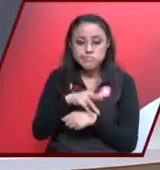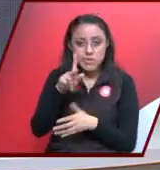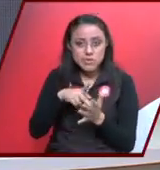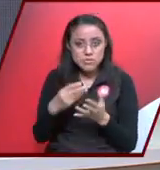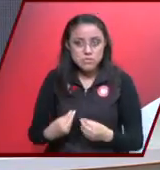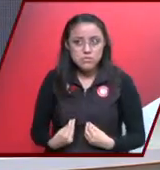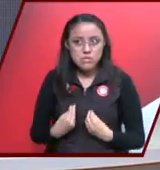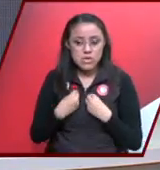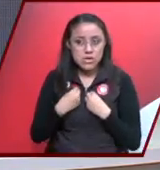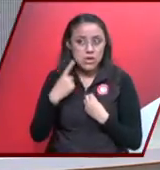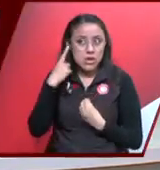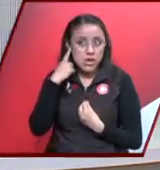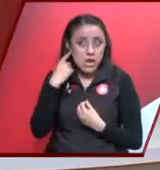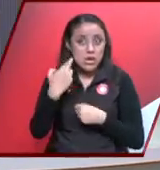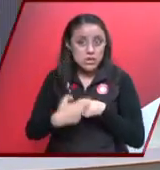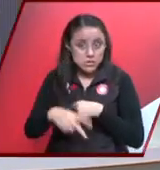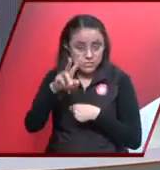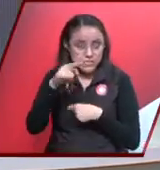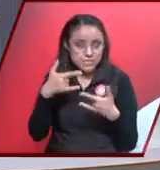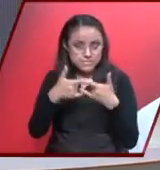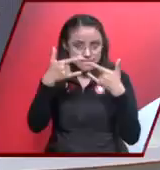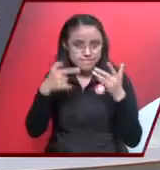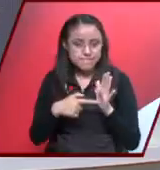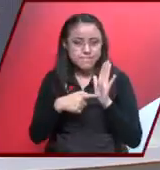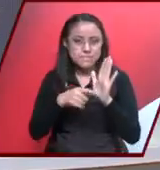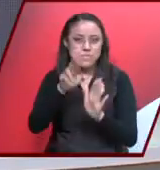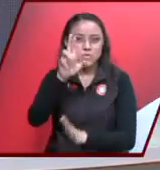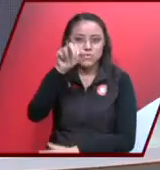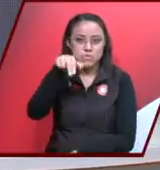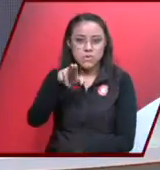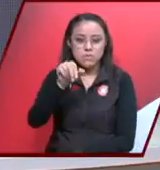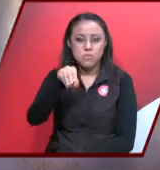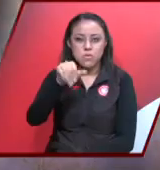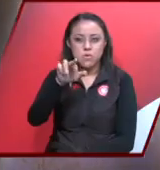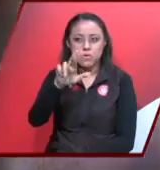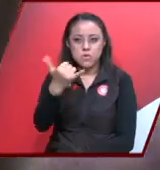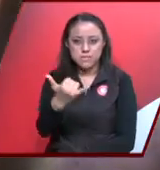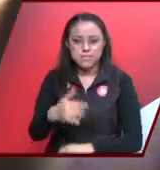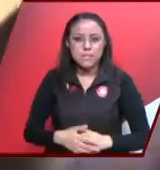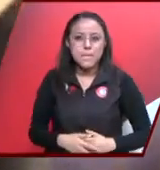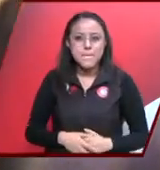resto de su vida. Y cuando digo corría, vea la historia. Rubén Monroy.